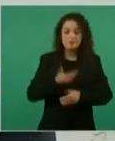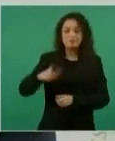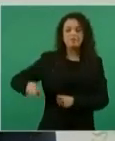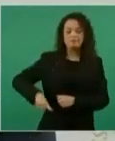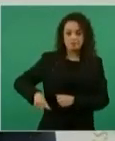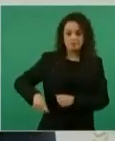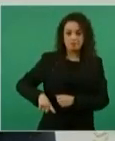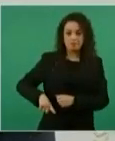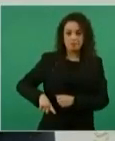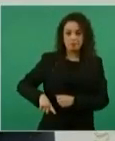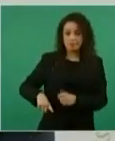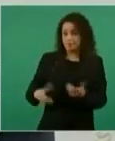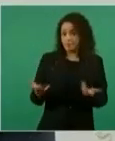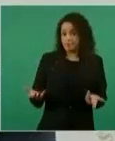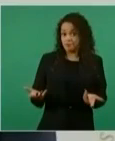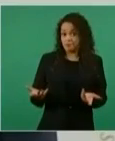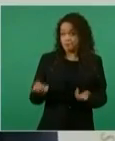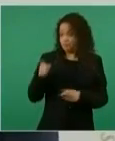yegua.